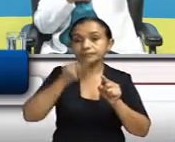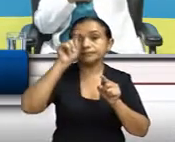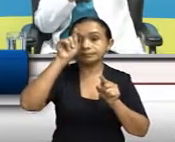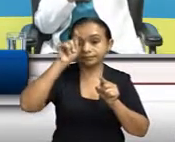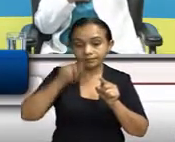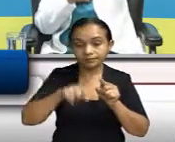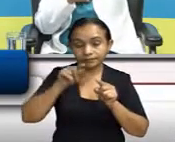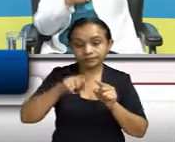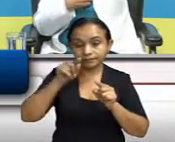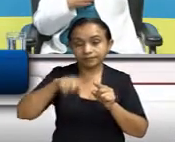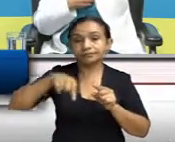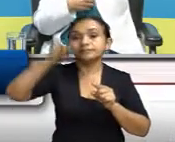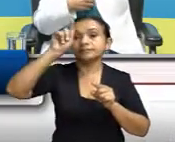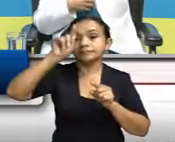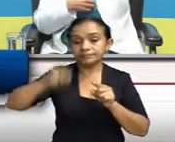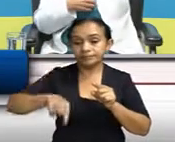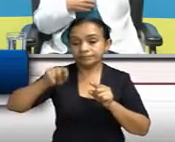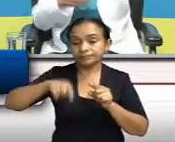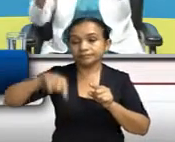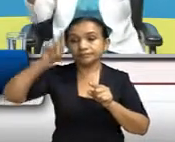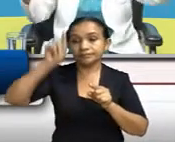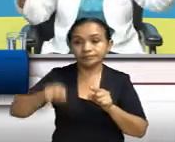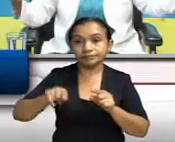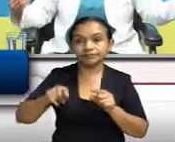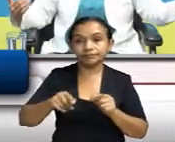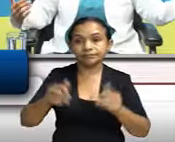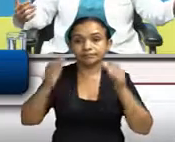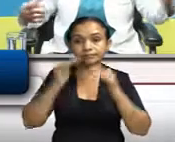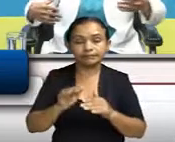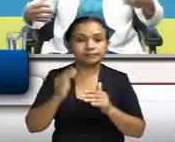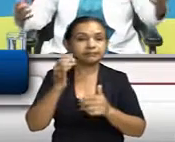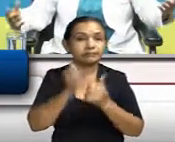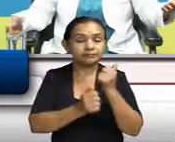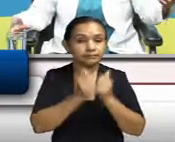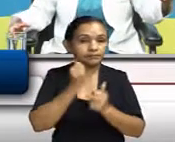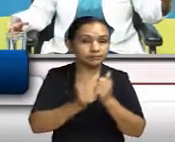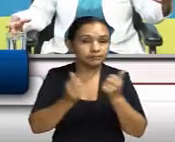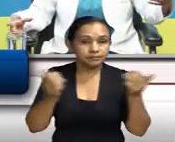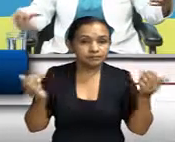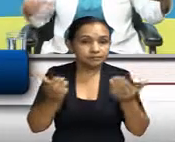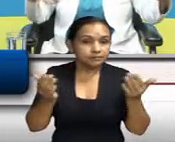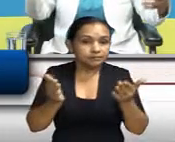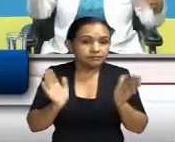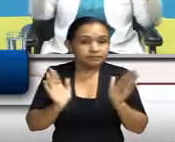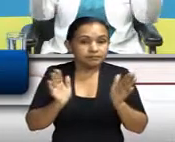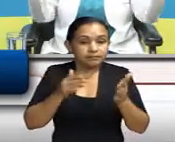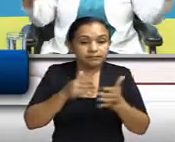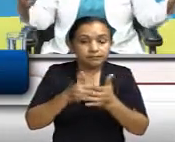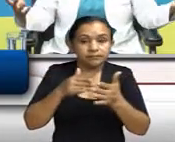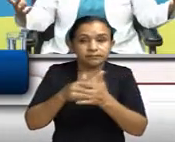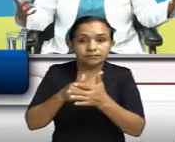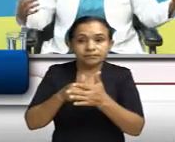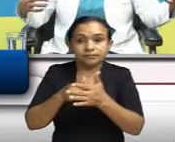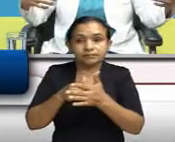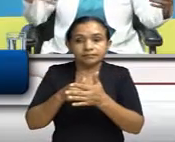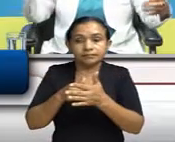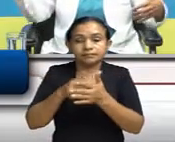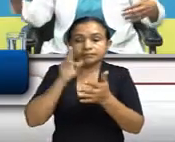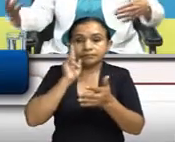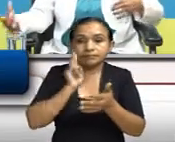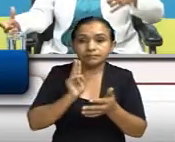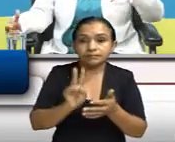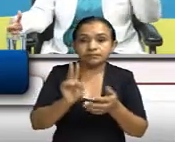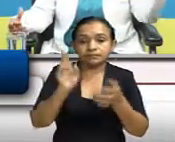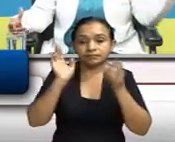como alteraciones en el segmento ST, y aparte va a dar síntomas si es evidente la obstrucción. Entonces ahí con esa prueba de esfuerzo valoramos la